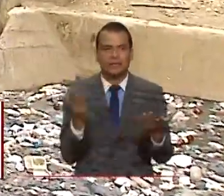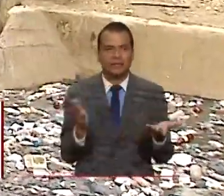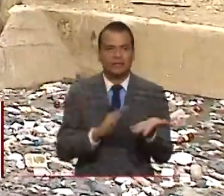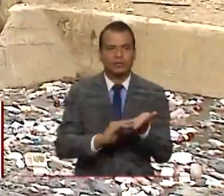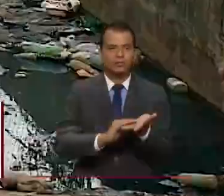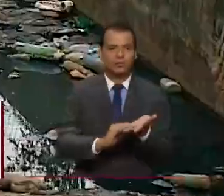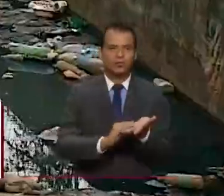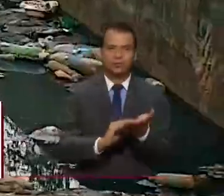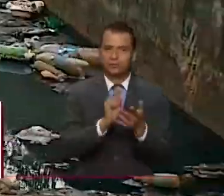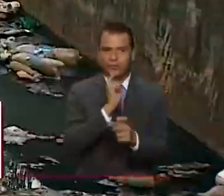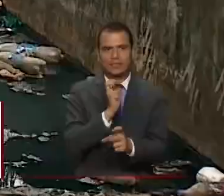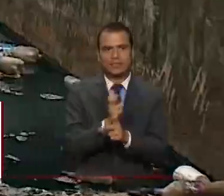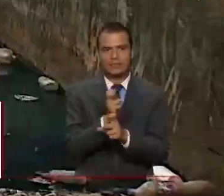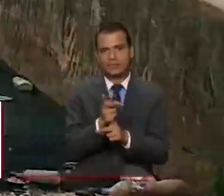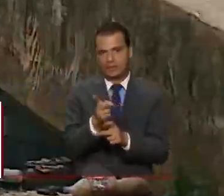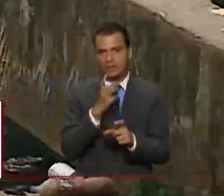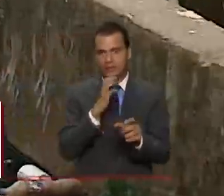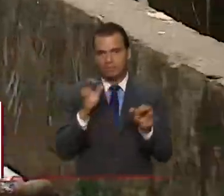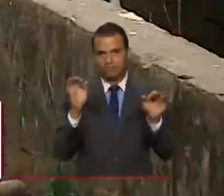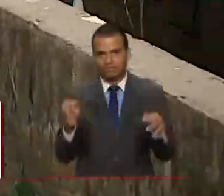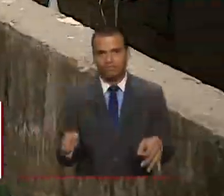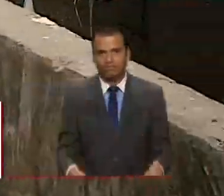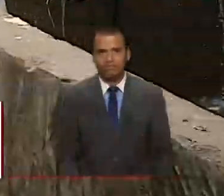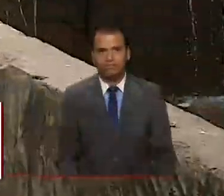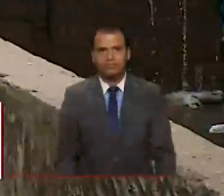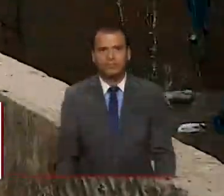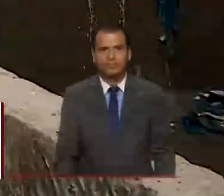de solucionar el problema.